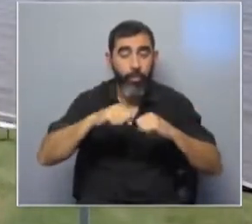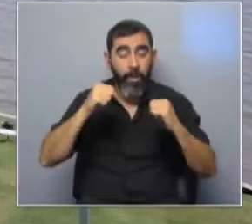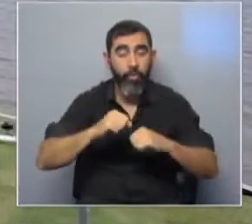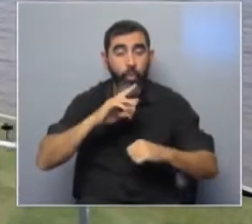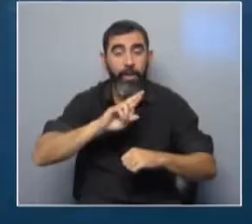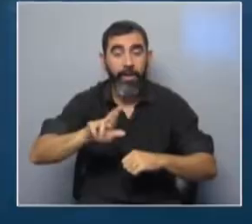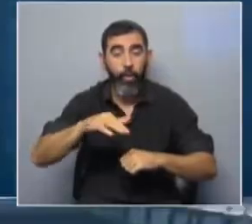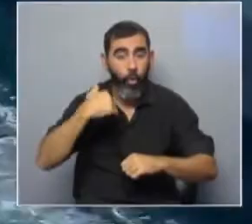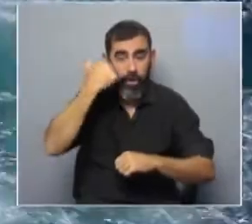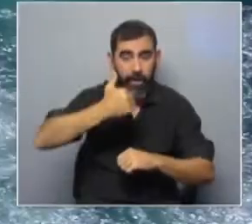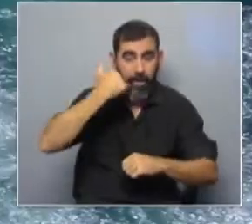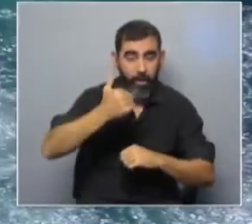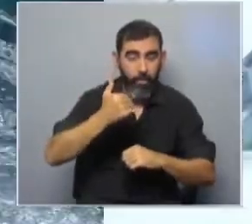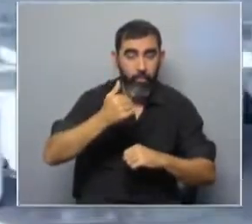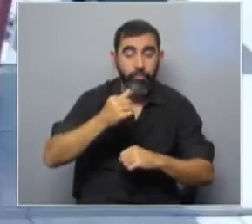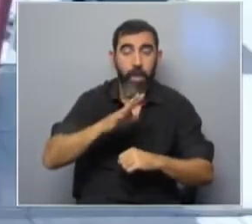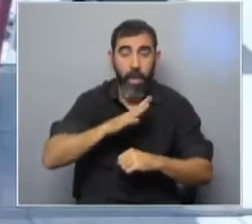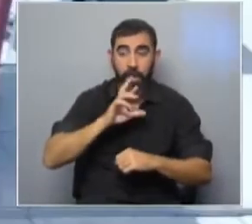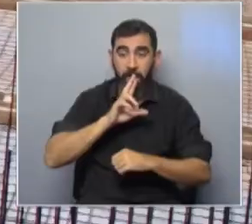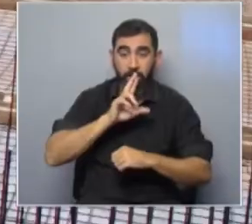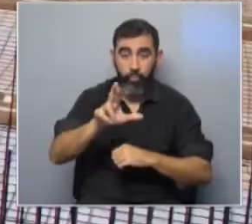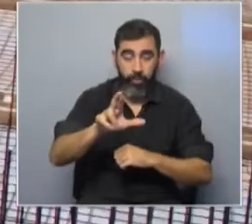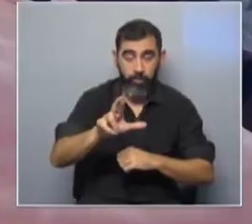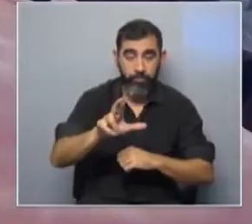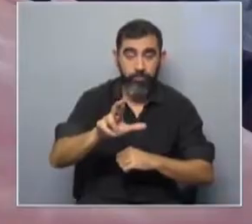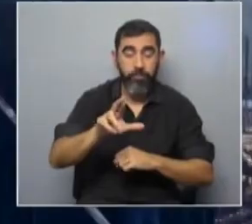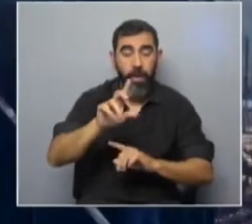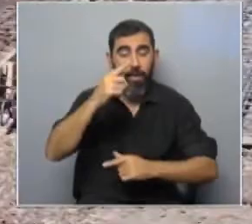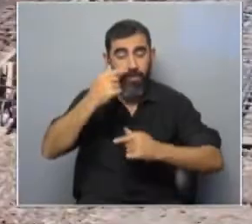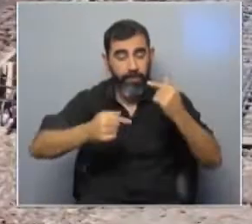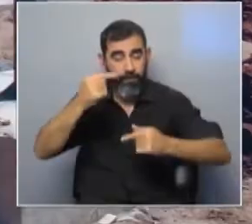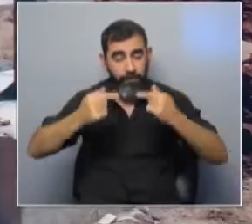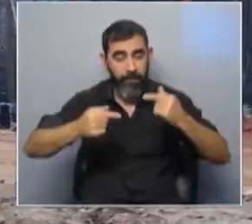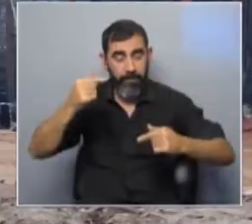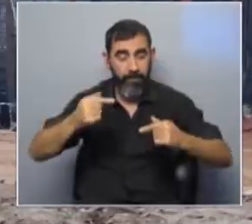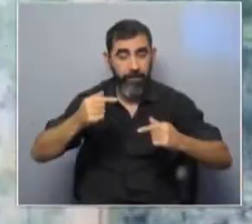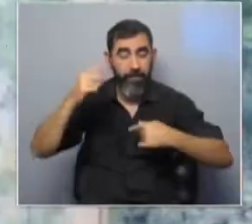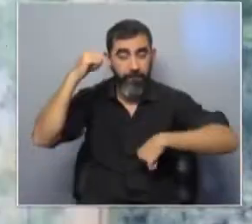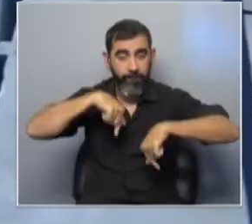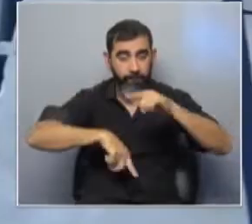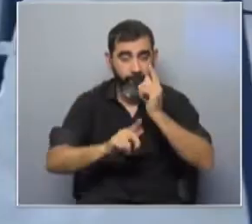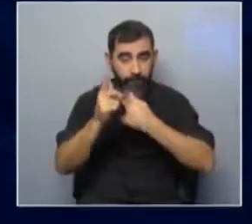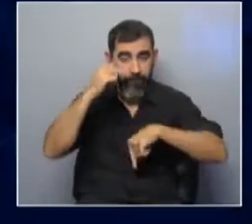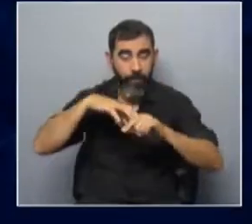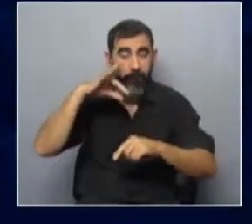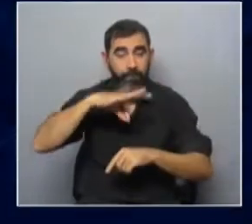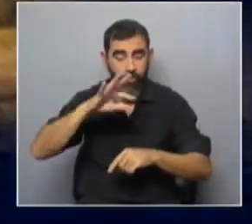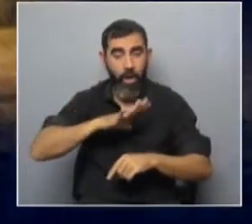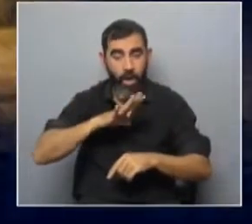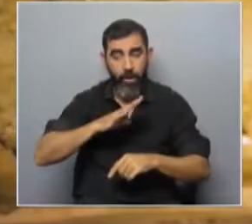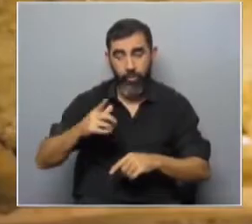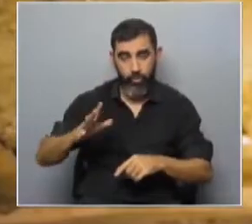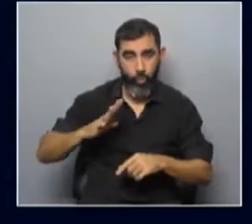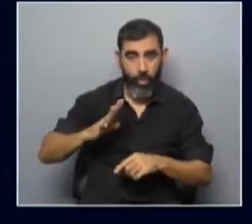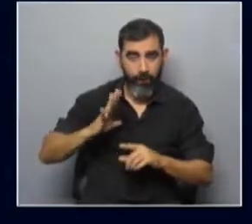que obtuvimos, pudimos ver que había algunas variantes cuya circulación en nuestra región persistía,